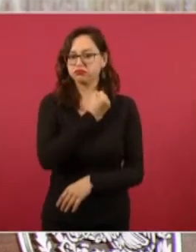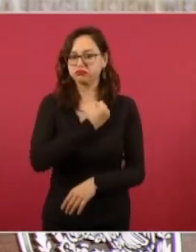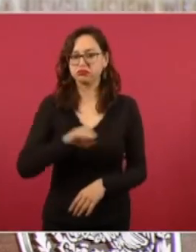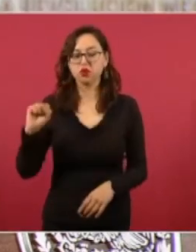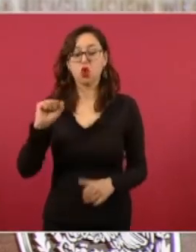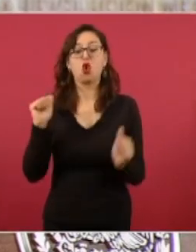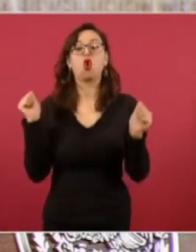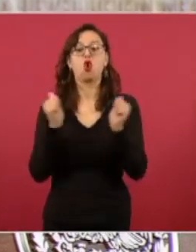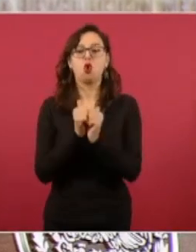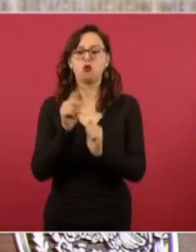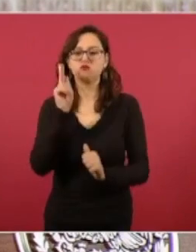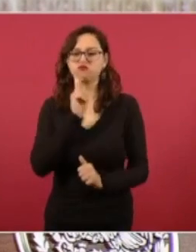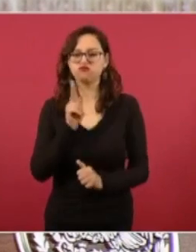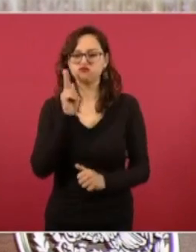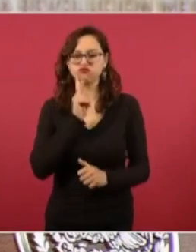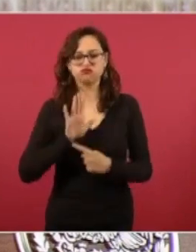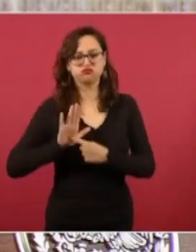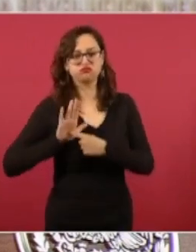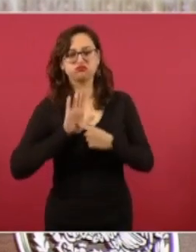Argumenta.